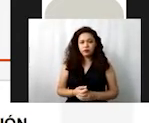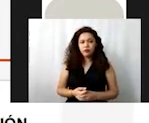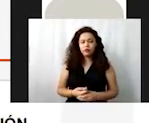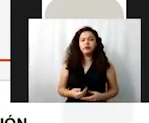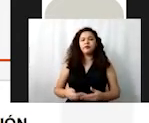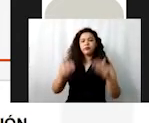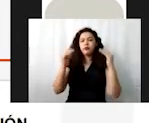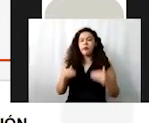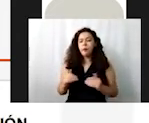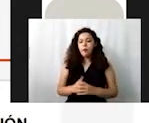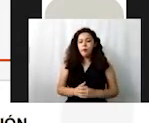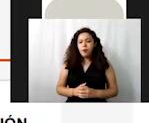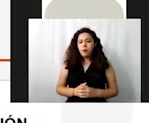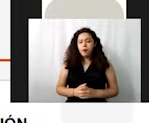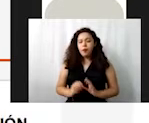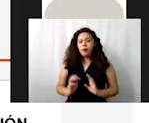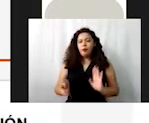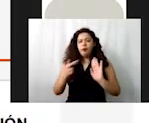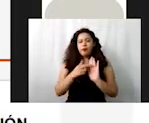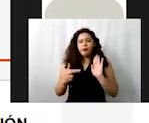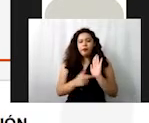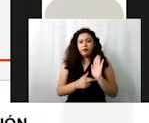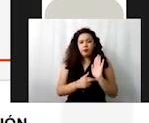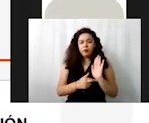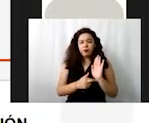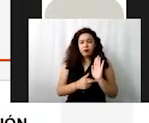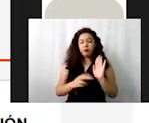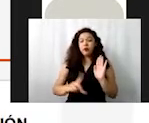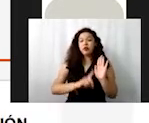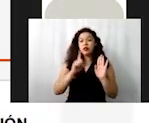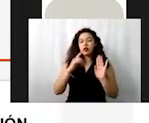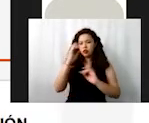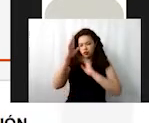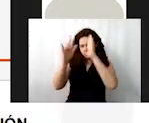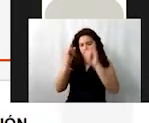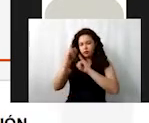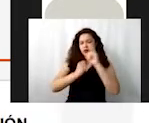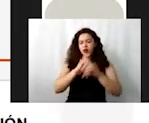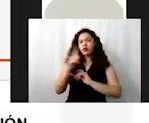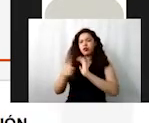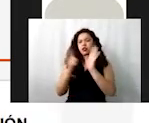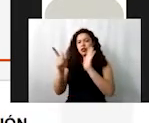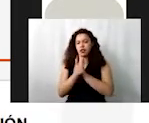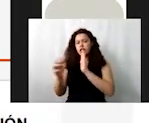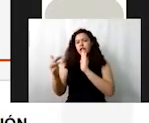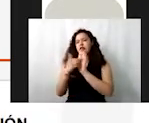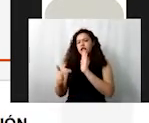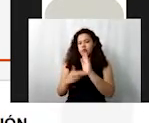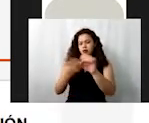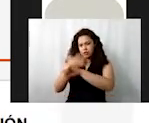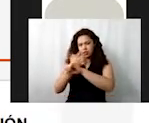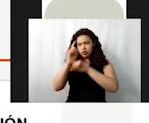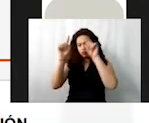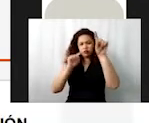vienen los reglamentos de esos, y después las leyes estatales, los reglamentos estatales, las